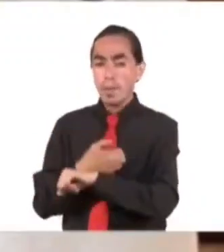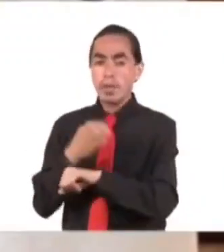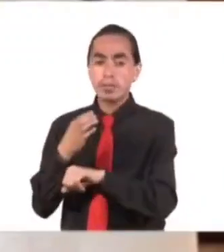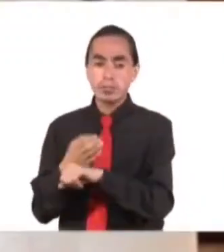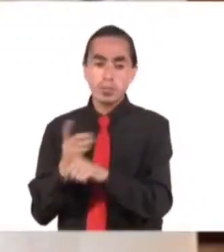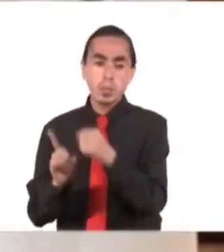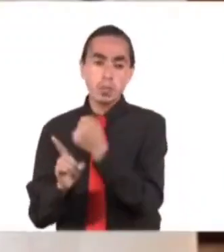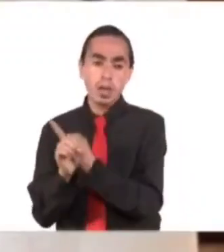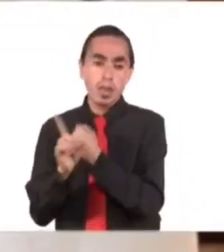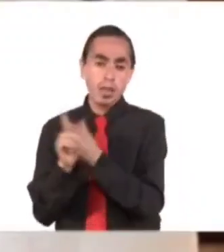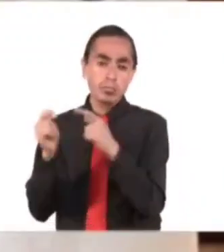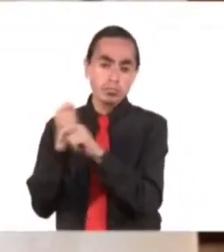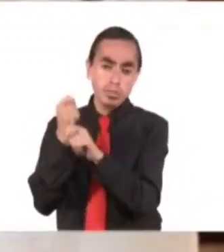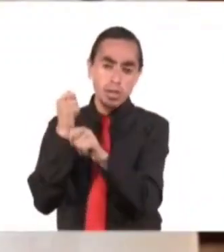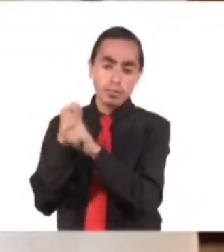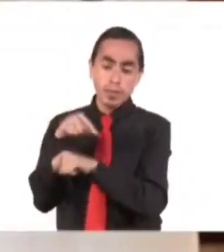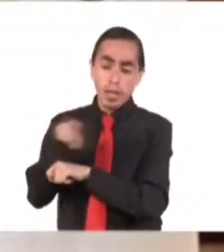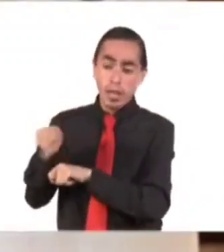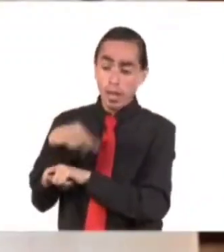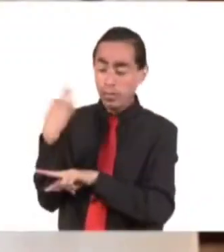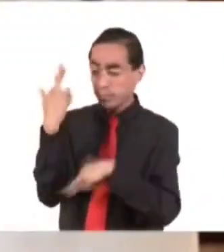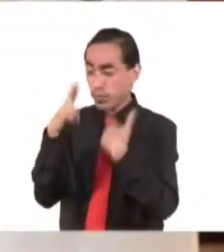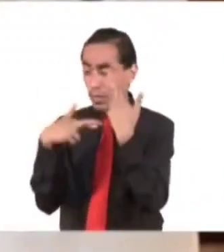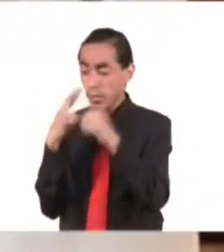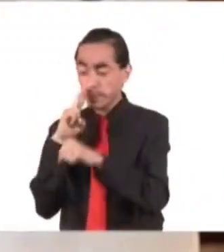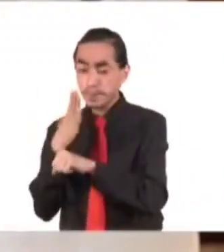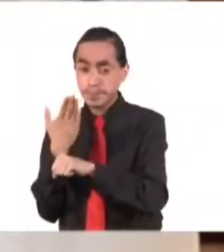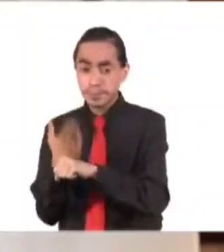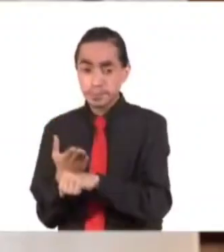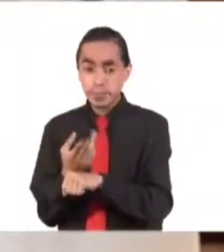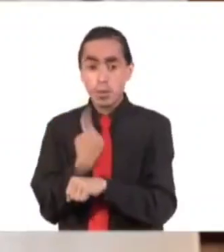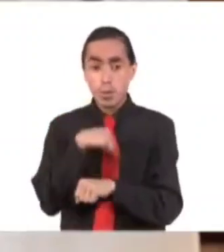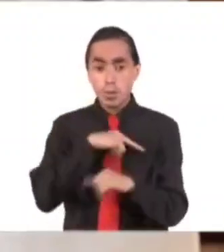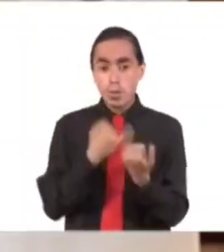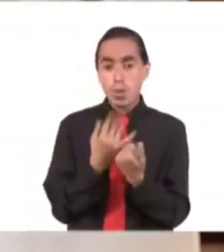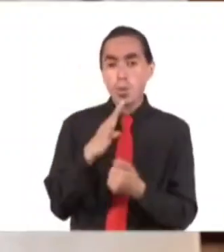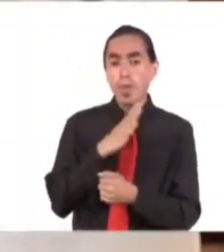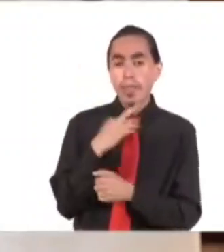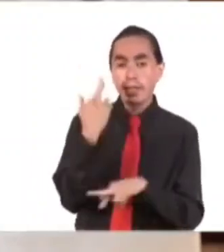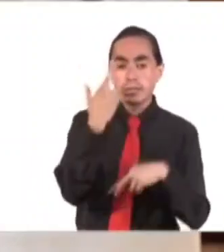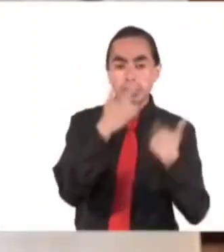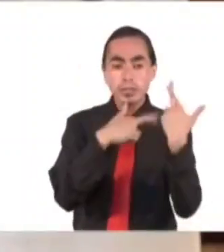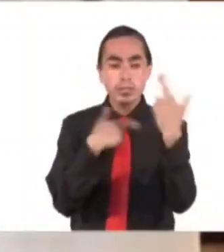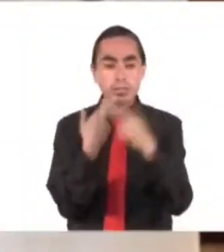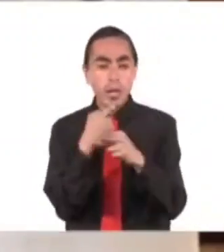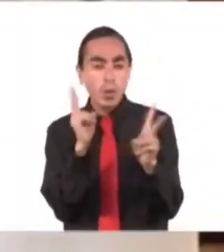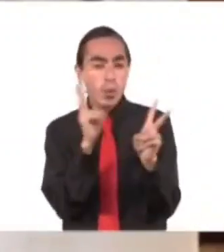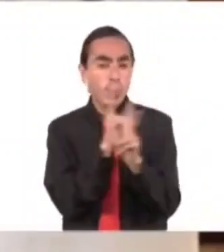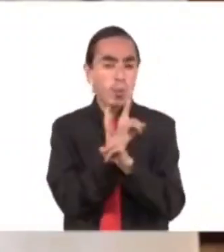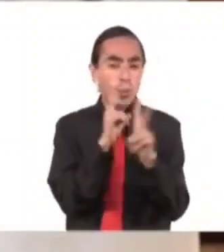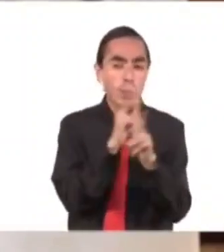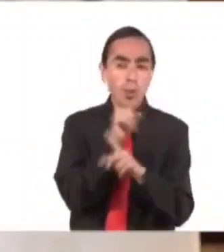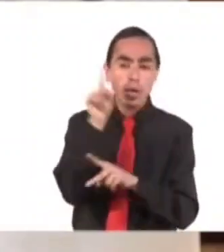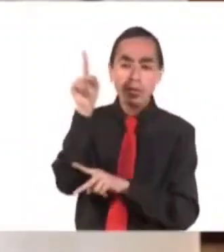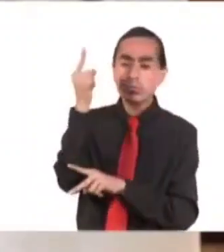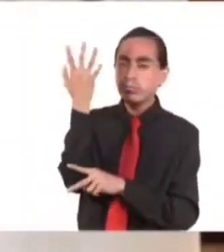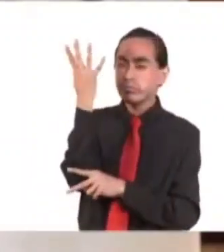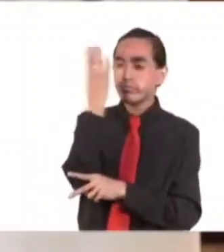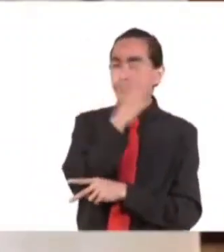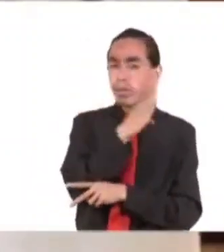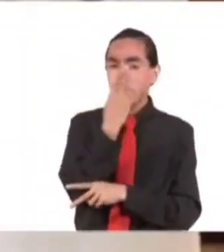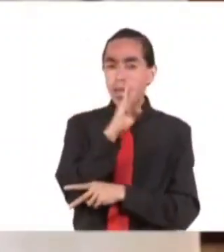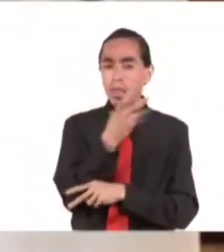diversos problemas. Nosotros hemos estado colaborando en la calidad del aire, en las cuestiones de cambio climático